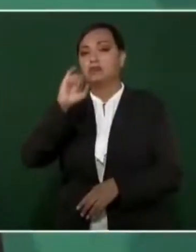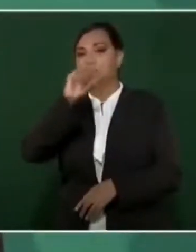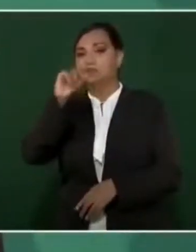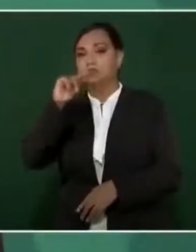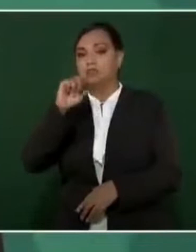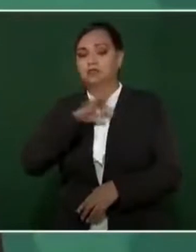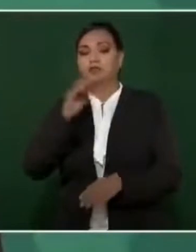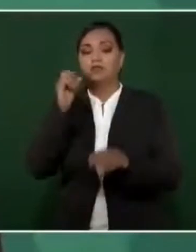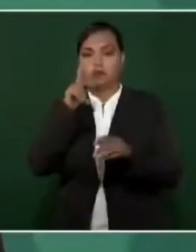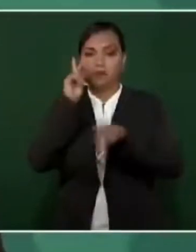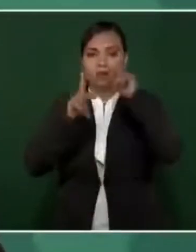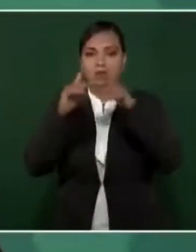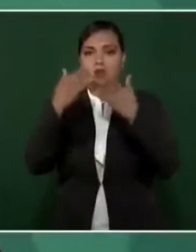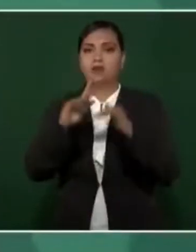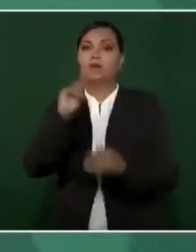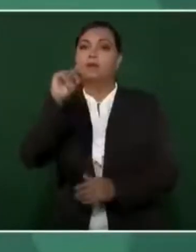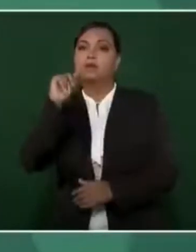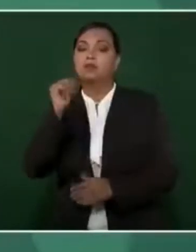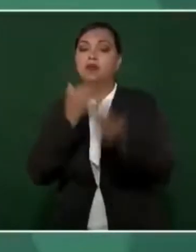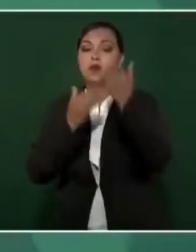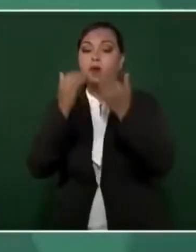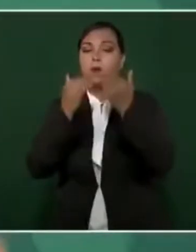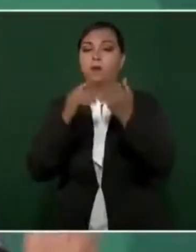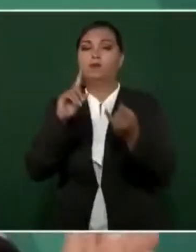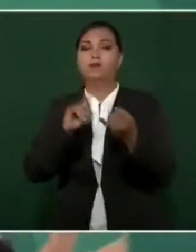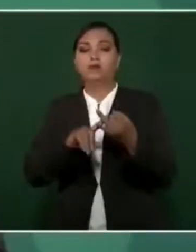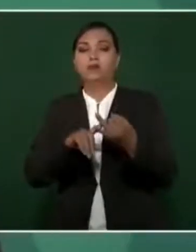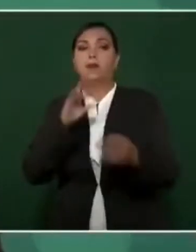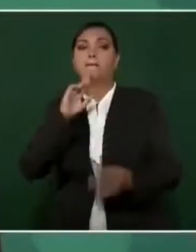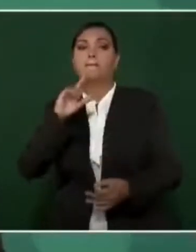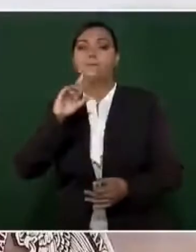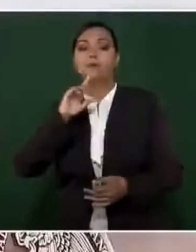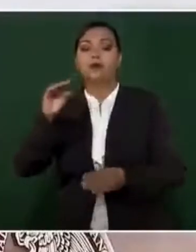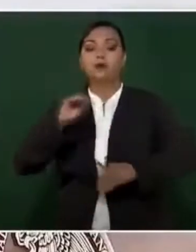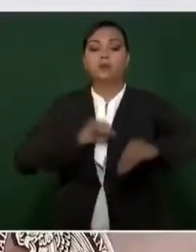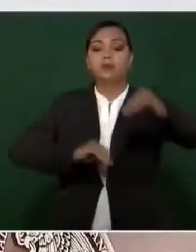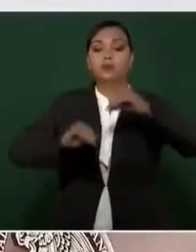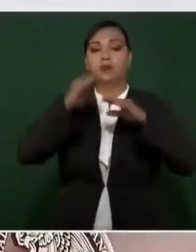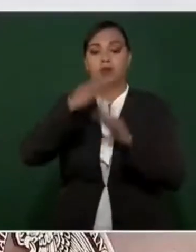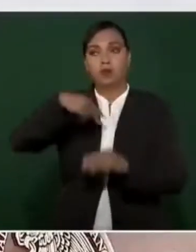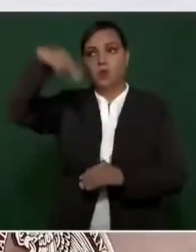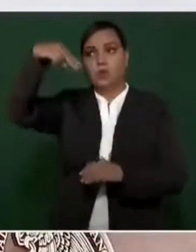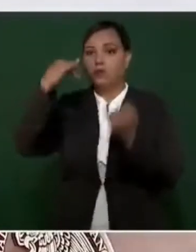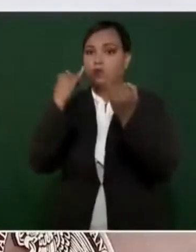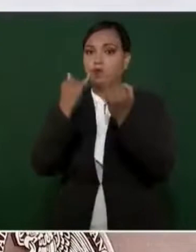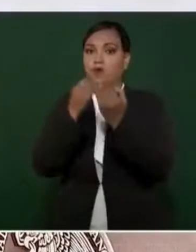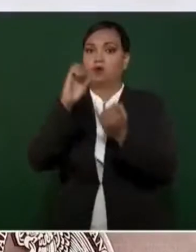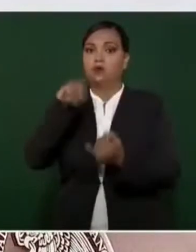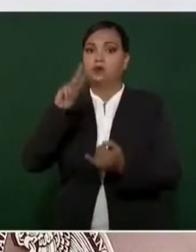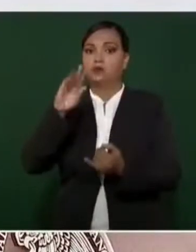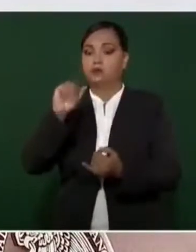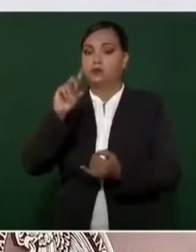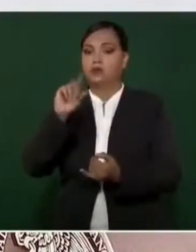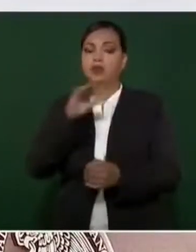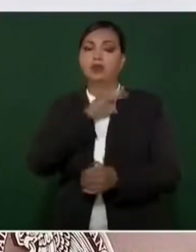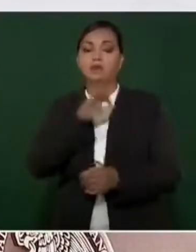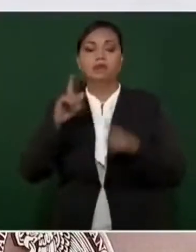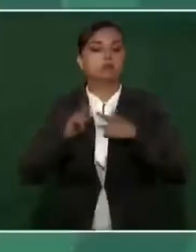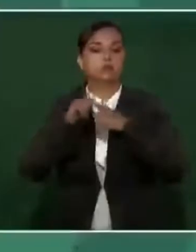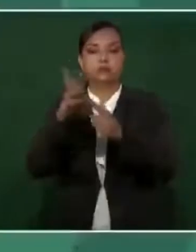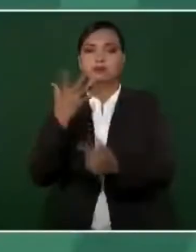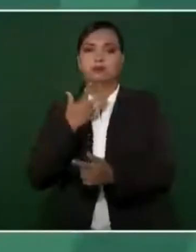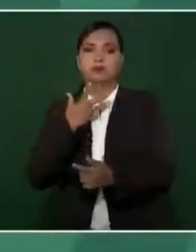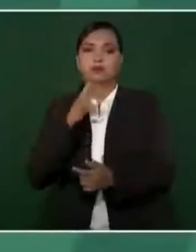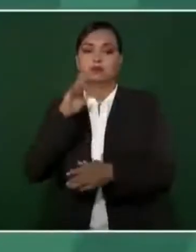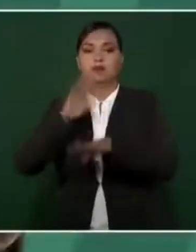de alimentos procesados, el tener mejoras de la movilidad en la frontera y en la zona conurbada, el poder seguir teniendo este aliento, sobre